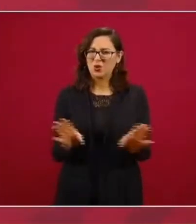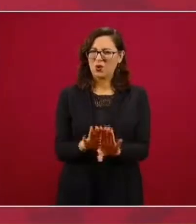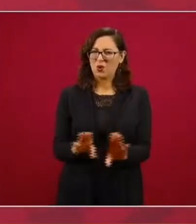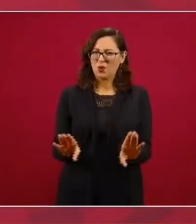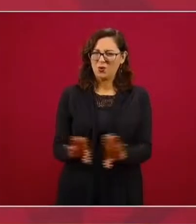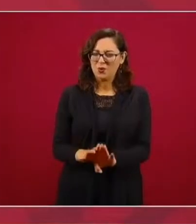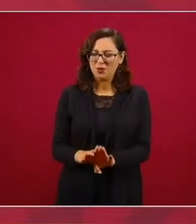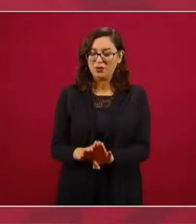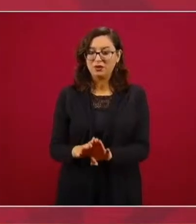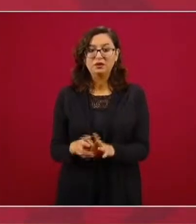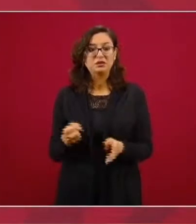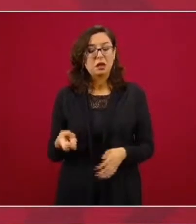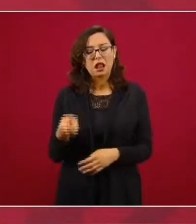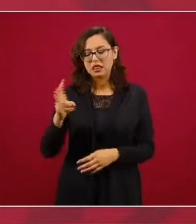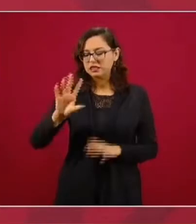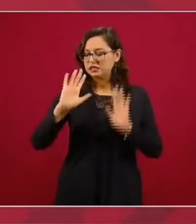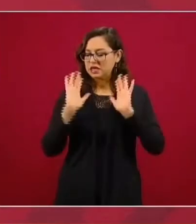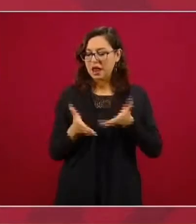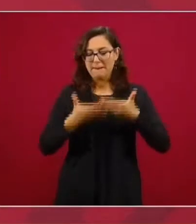eso, la verdad,